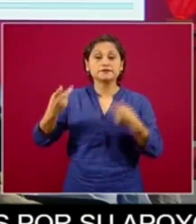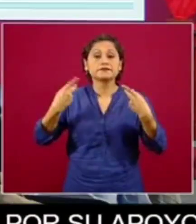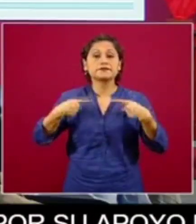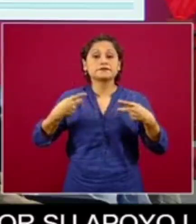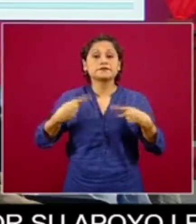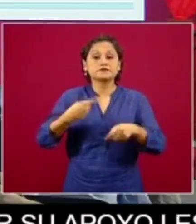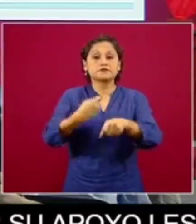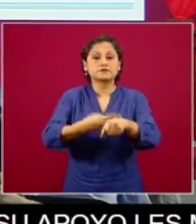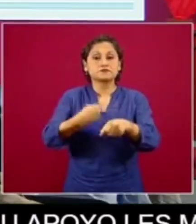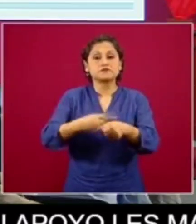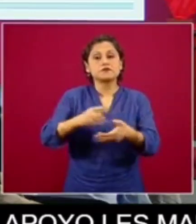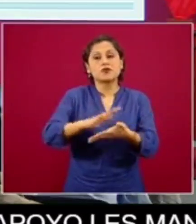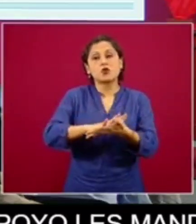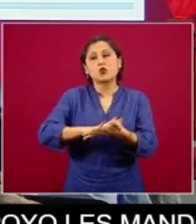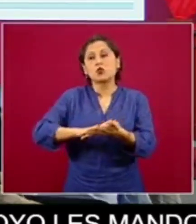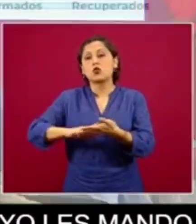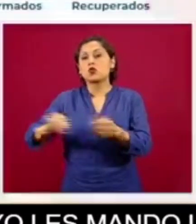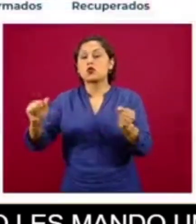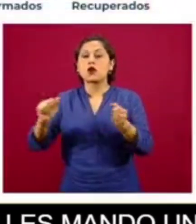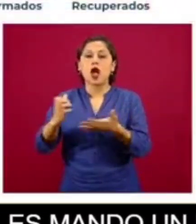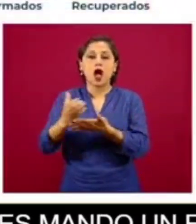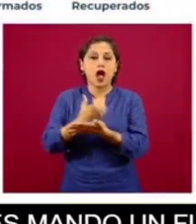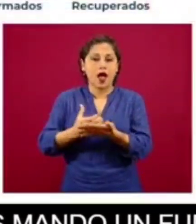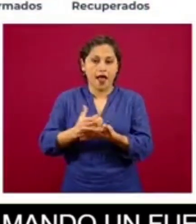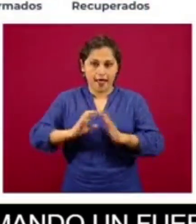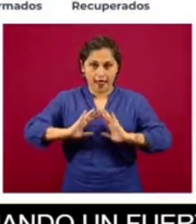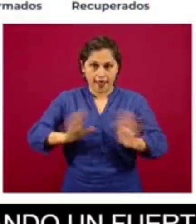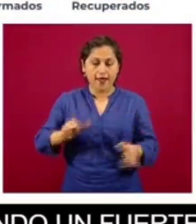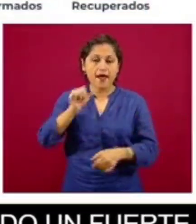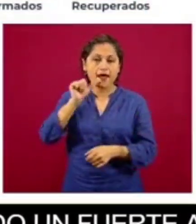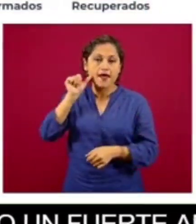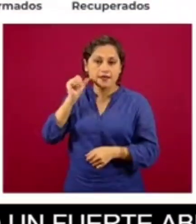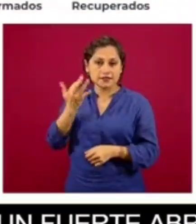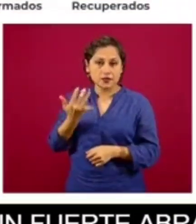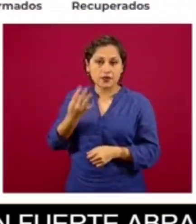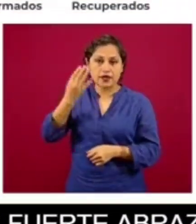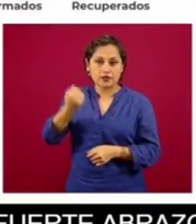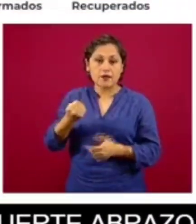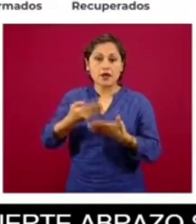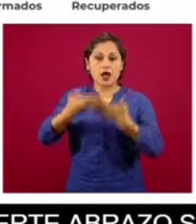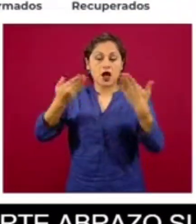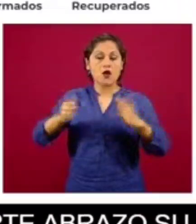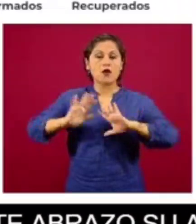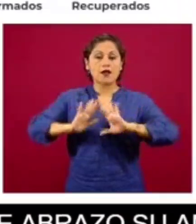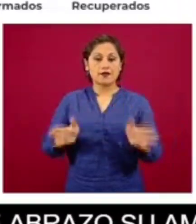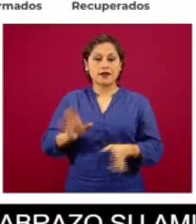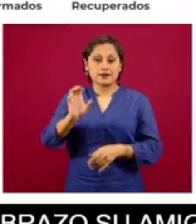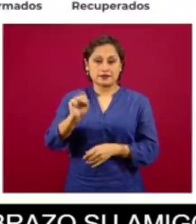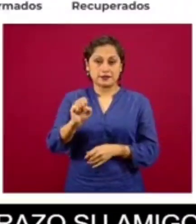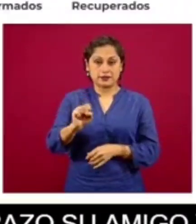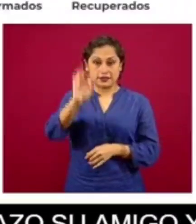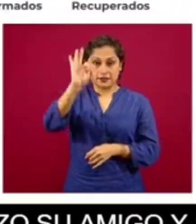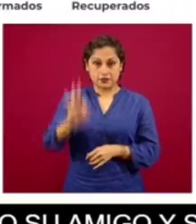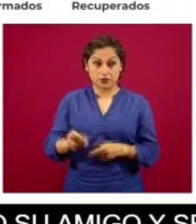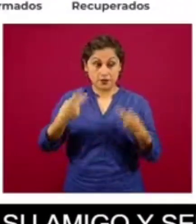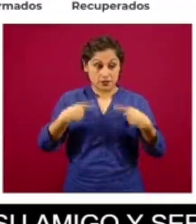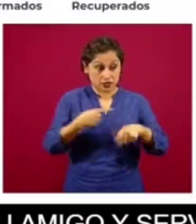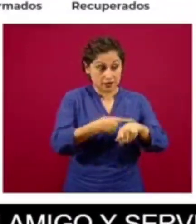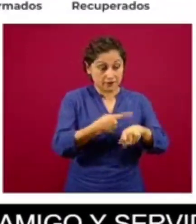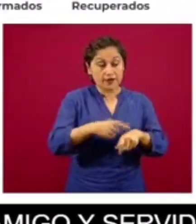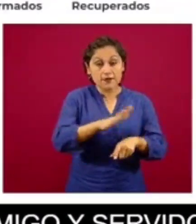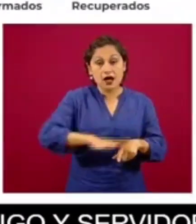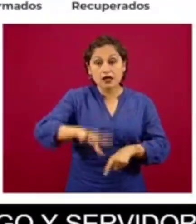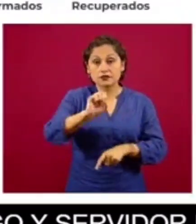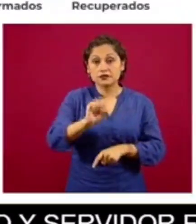recuperados, personas que se han recuperado de la enfermedad. Ayer era el 59%, hoy día ya son el 60% de los casos